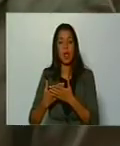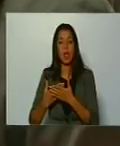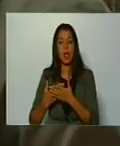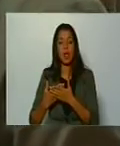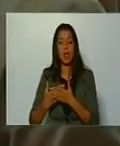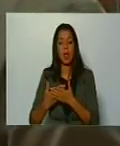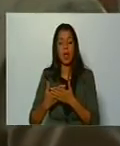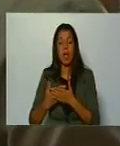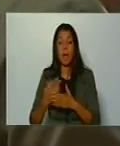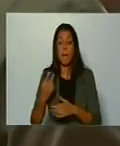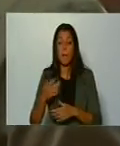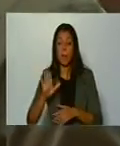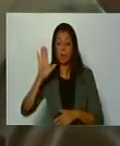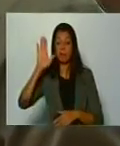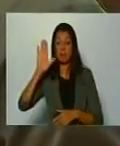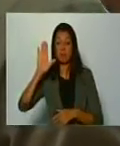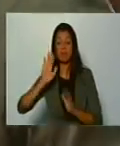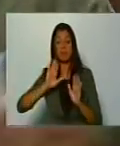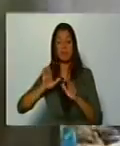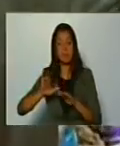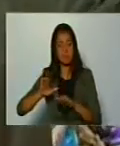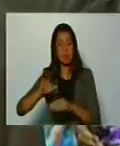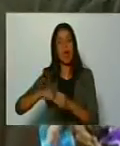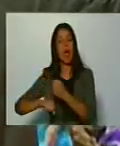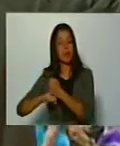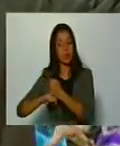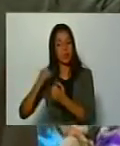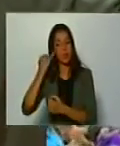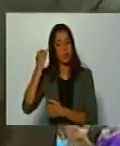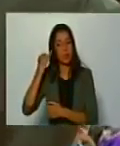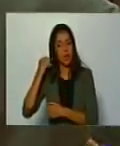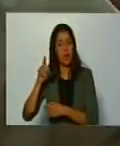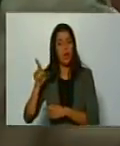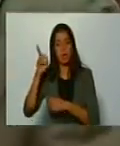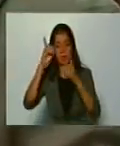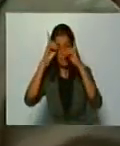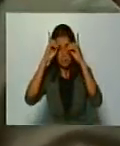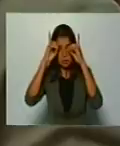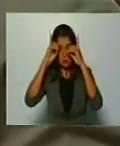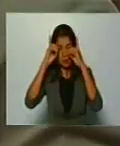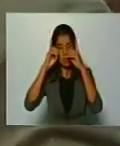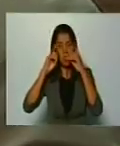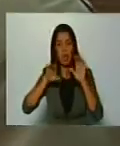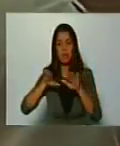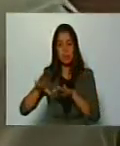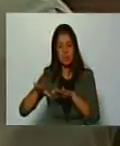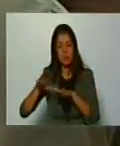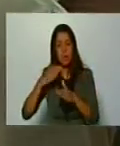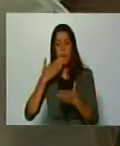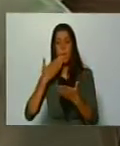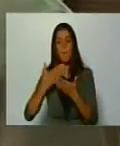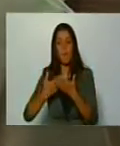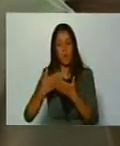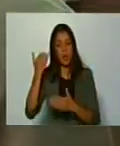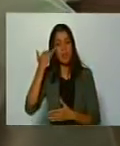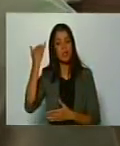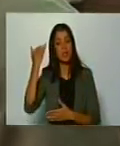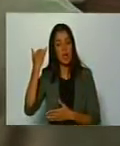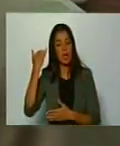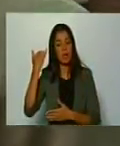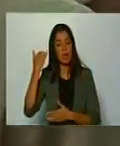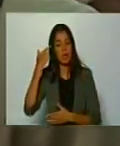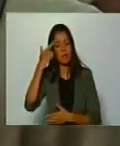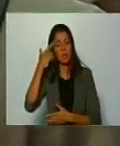2 manos en apoyo a la propuesta, cuando la presidenta diga, por favor, en apoyo a la propuesta hecha de que